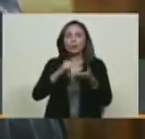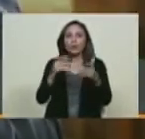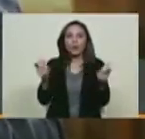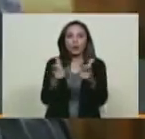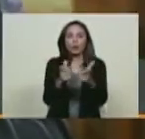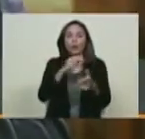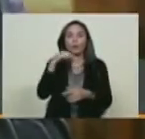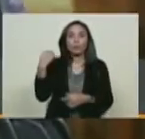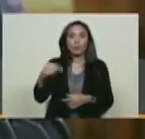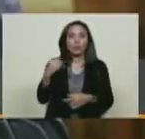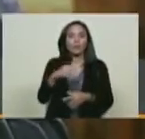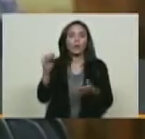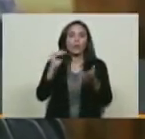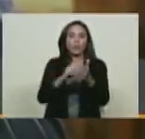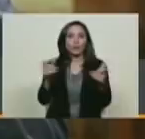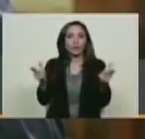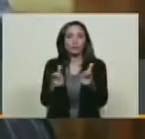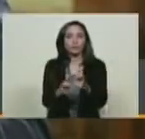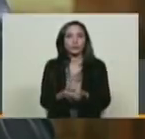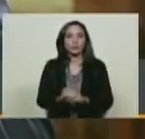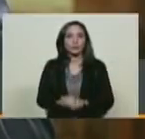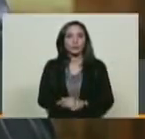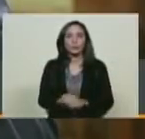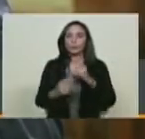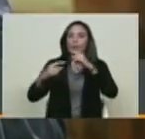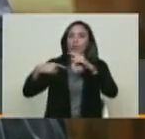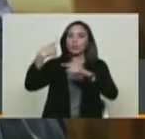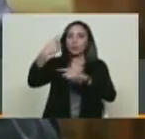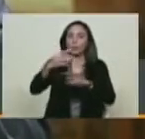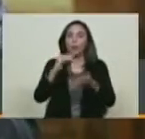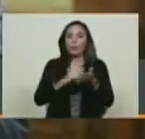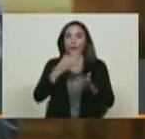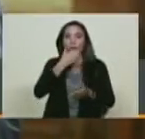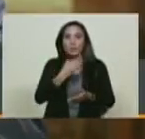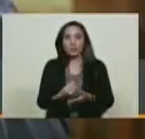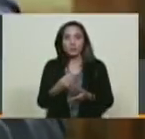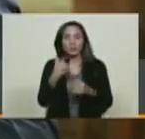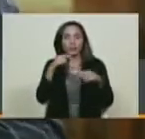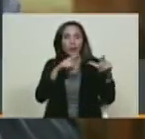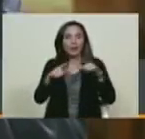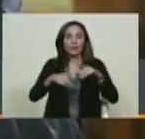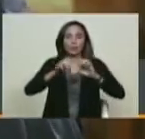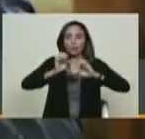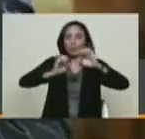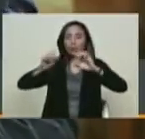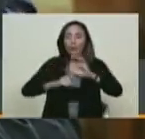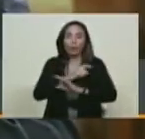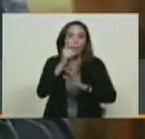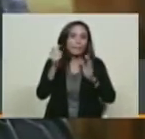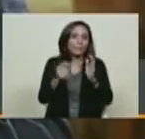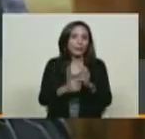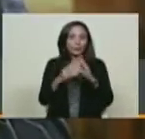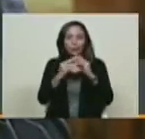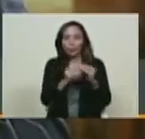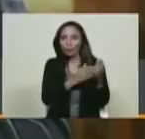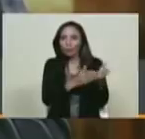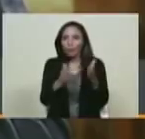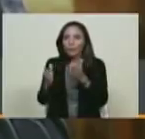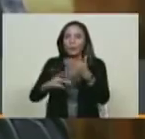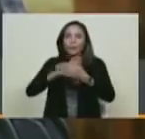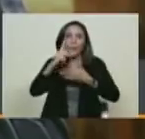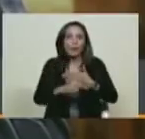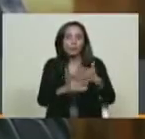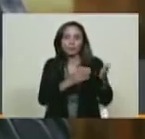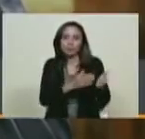mes de noviembre en Dubái. En diciembre ya estaremos evaluando todos los mecanismos exitosos. Ha sido